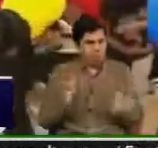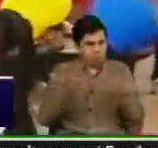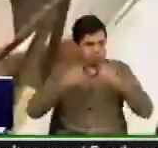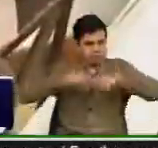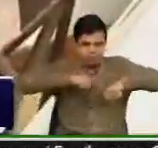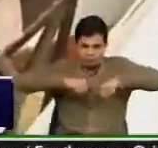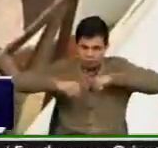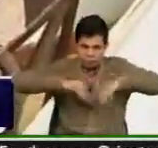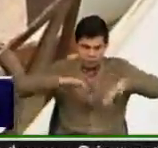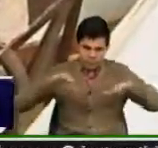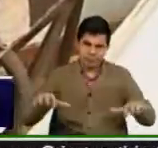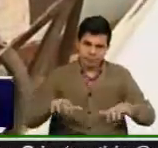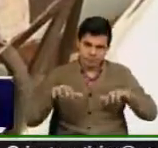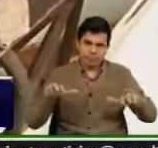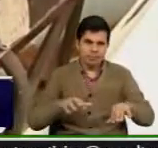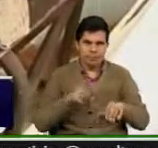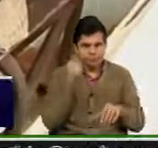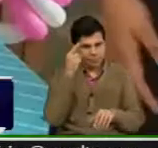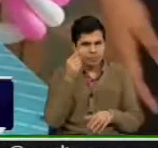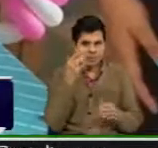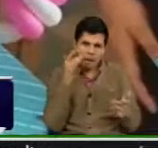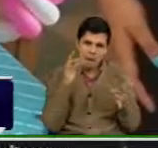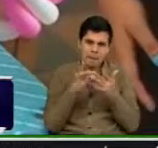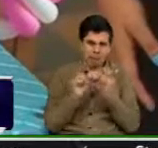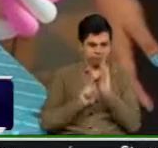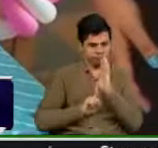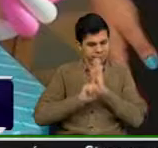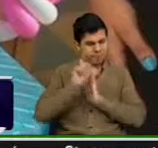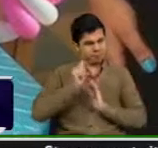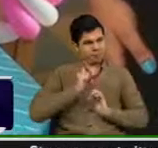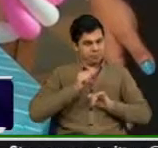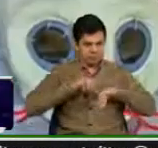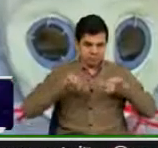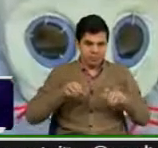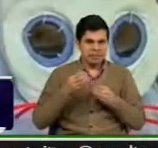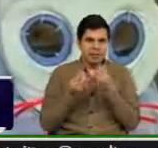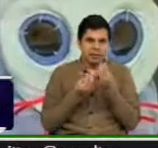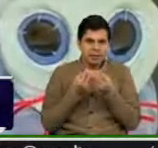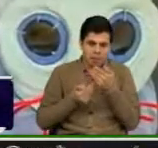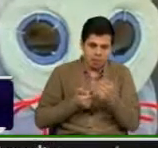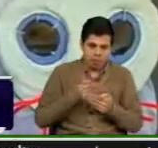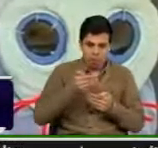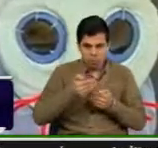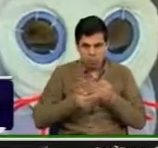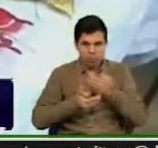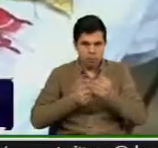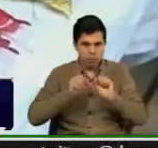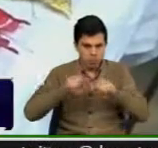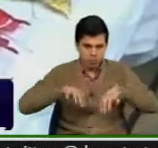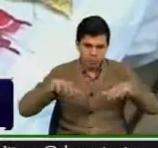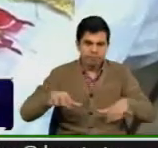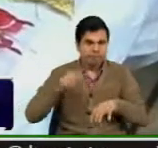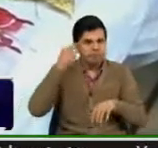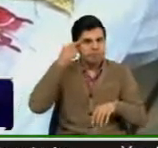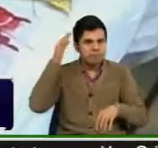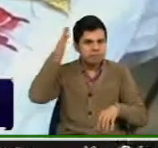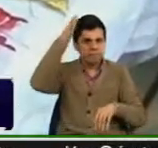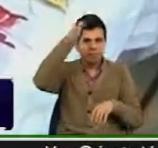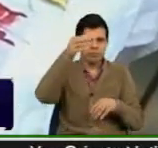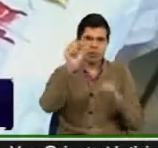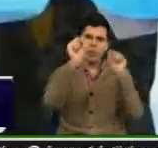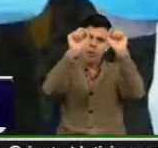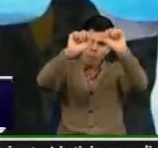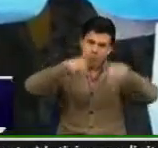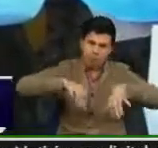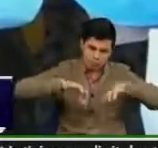sus habilidades en lo que corresponde al emprendimiento, a mirar que a través del proceso investigativo ellos pueden llegar lejos. Esto de crearse ellos a